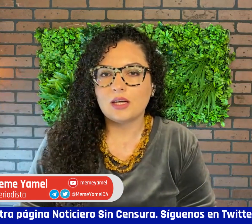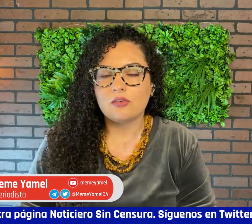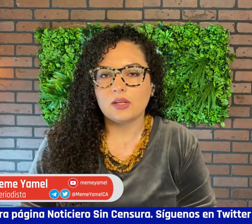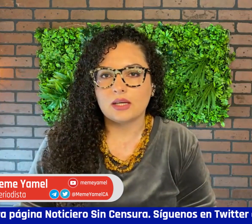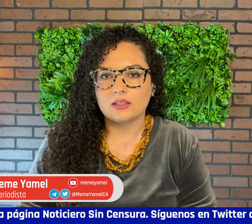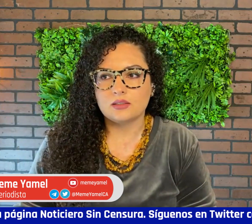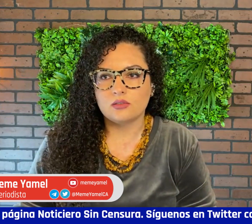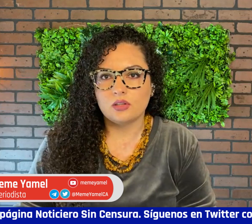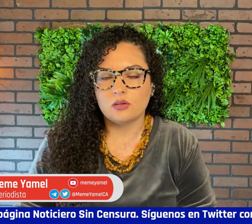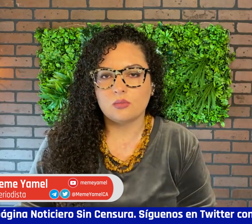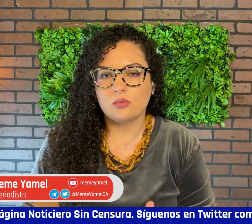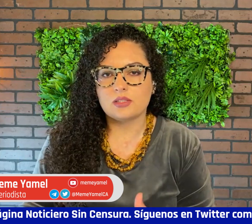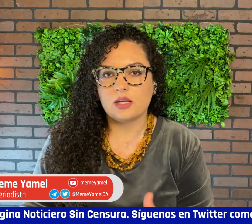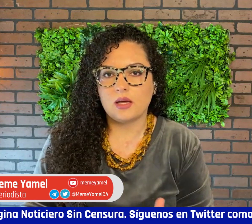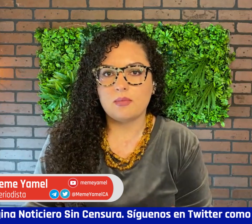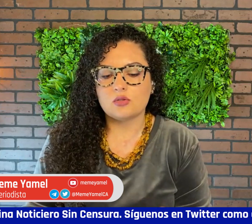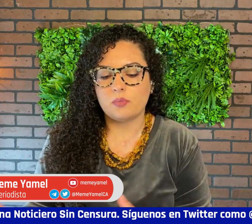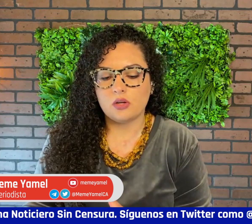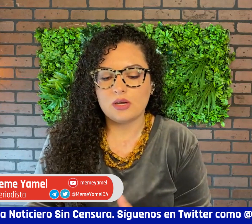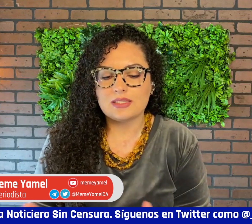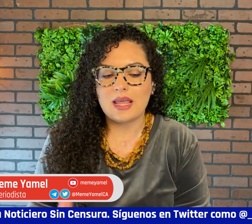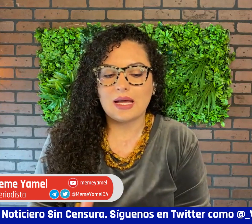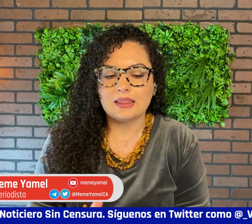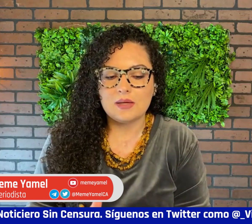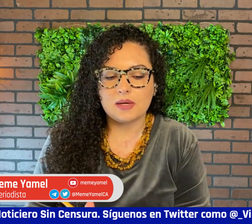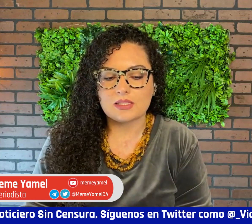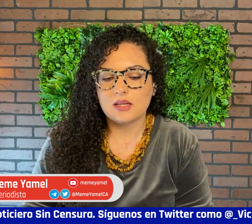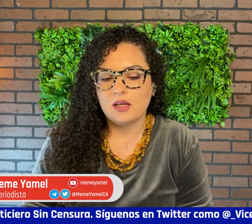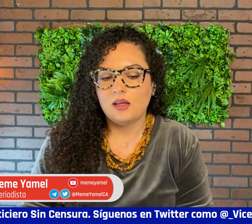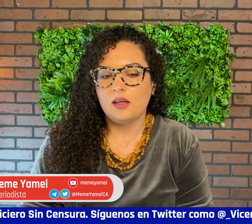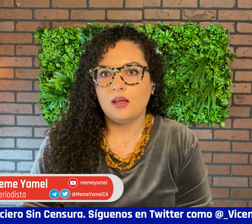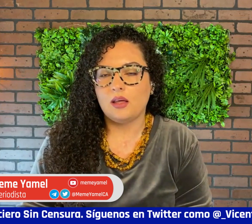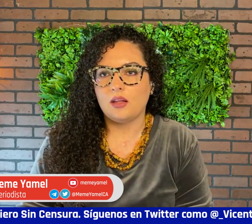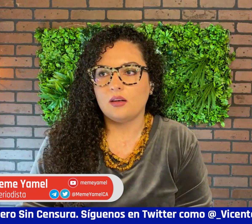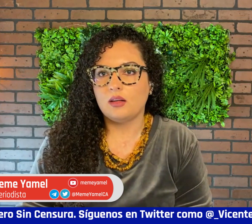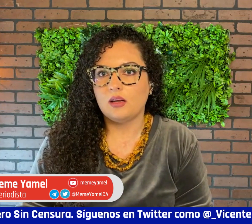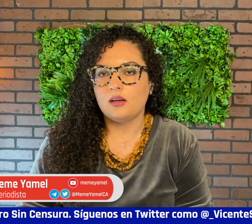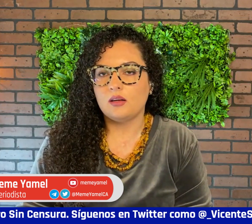estas gráficas, ¿no? De cómo es que hay más opiniones negativas